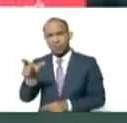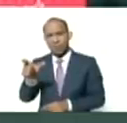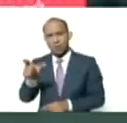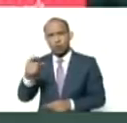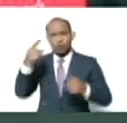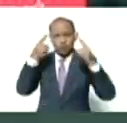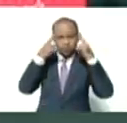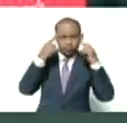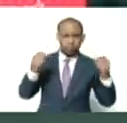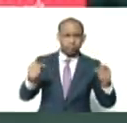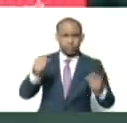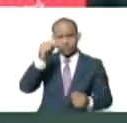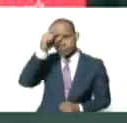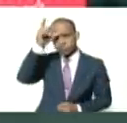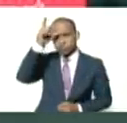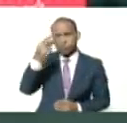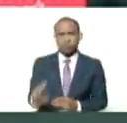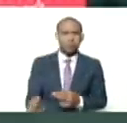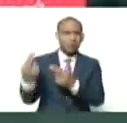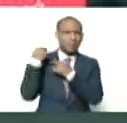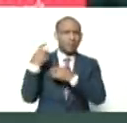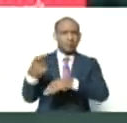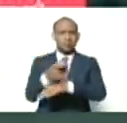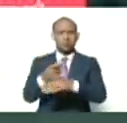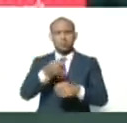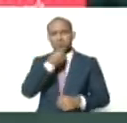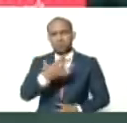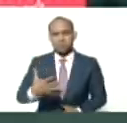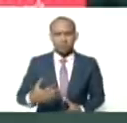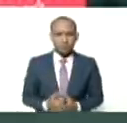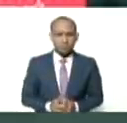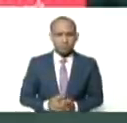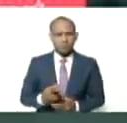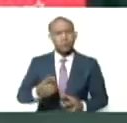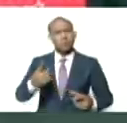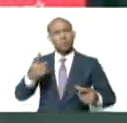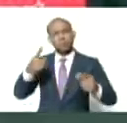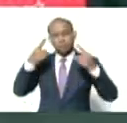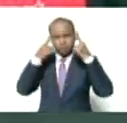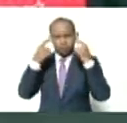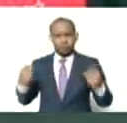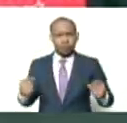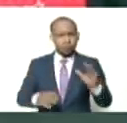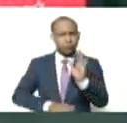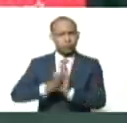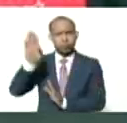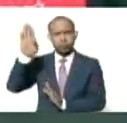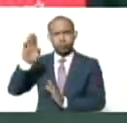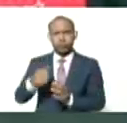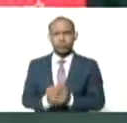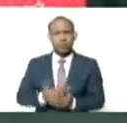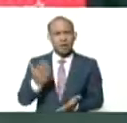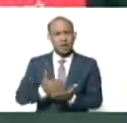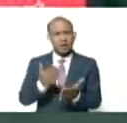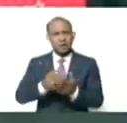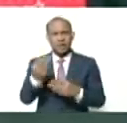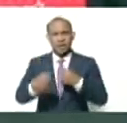para asumir responsabilidades y gobernar bien, muy preparada, siempre